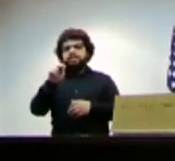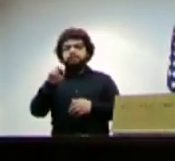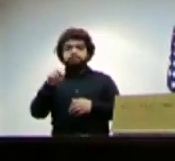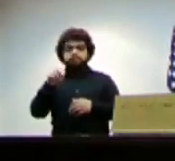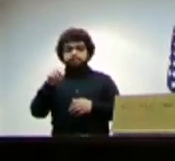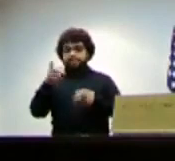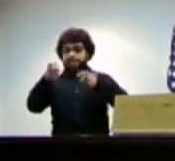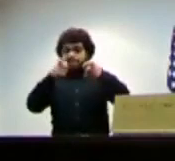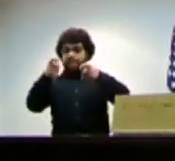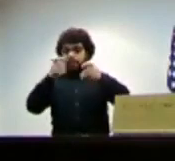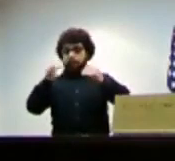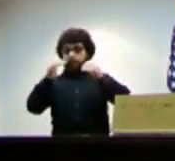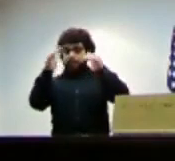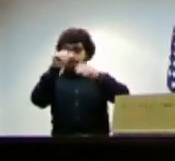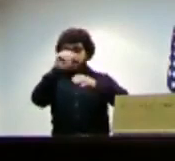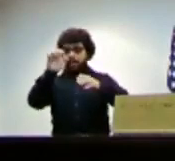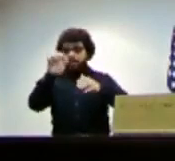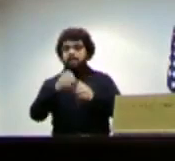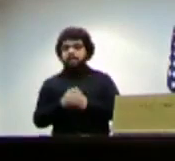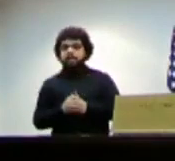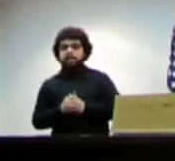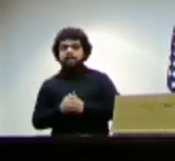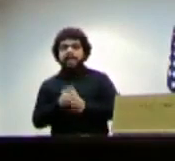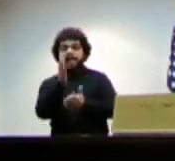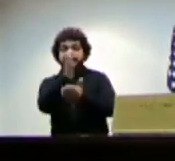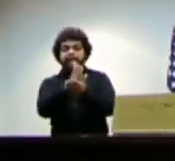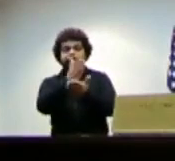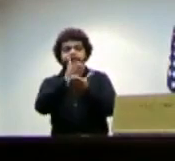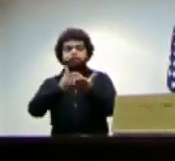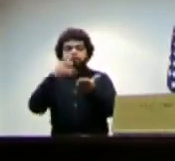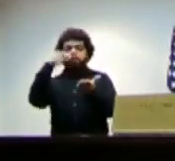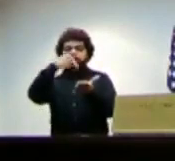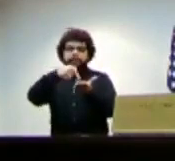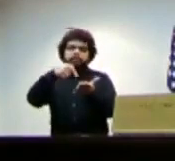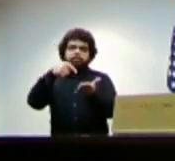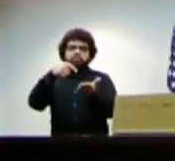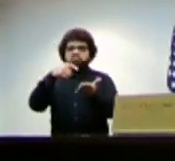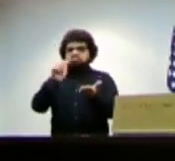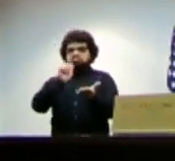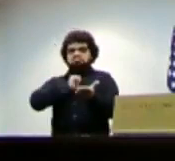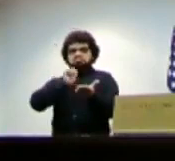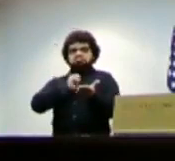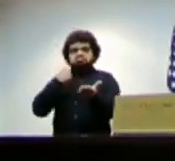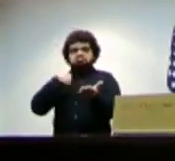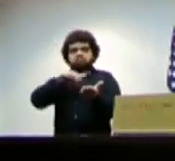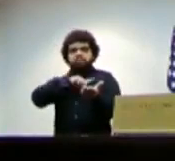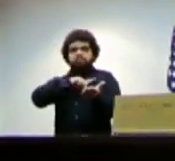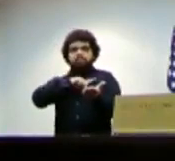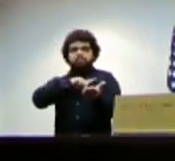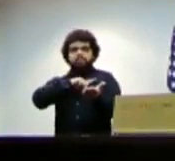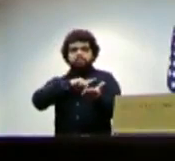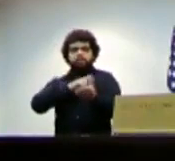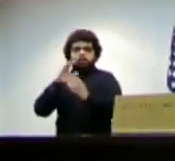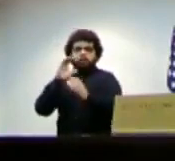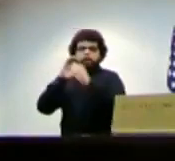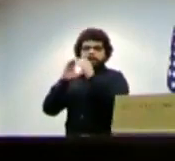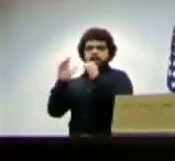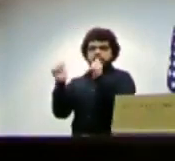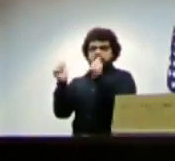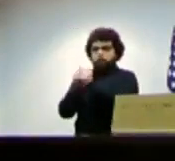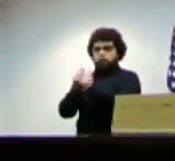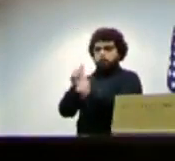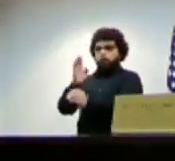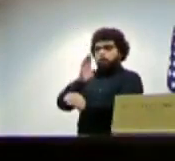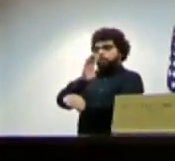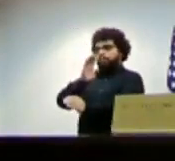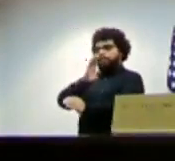Eléctrica. El presupuesto de la autoridad se confecciona por nosotros mismos, ¿verdad? En comunicación y en coordinación con la Junta de